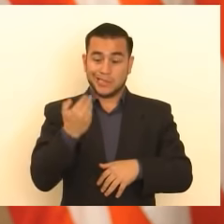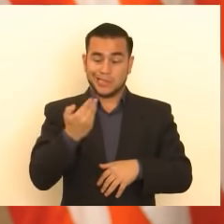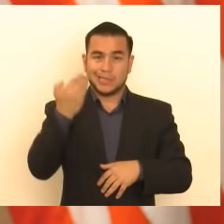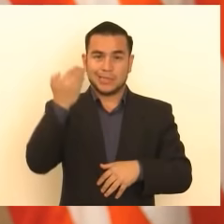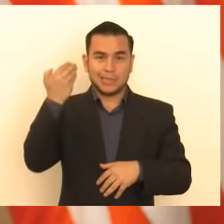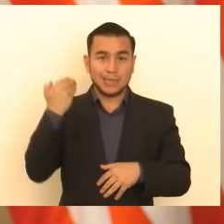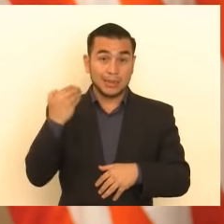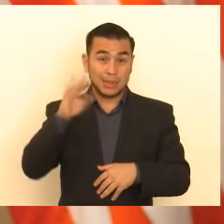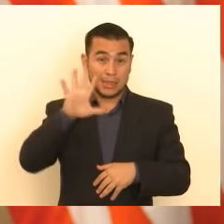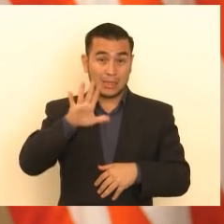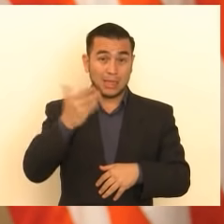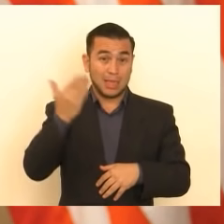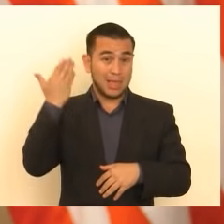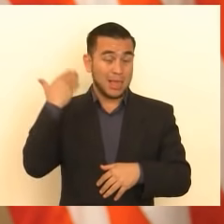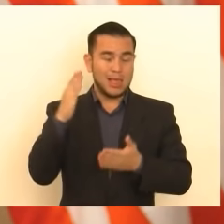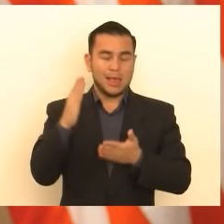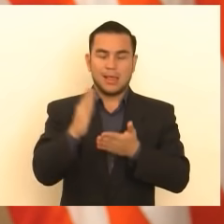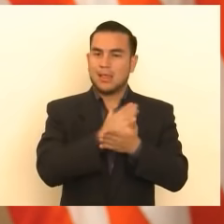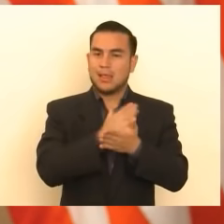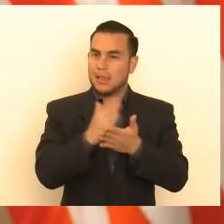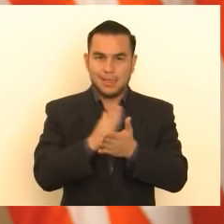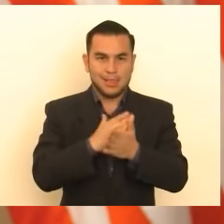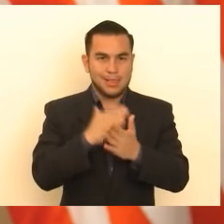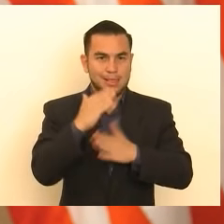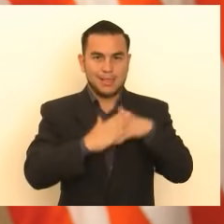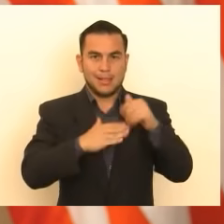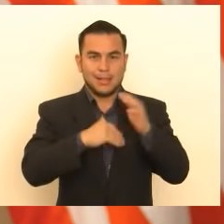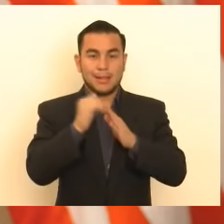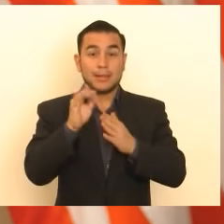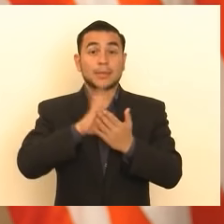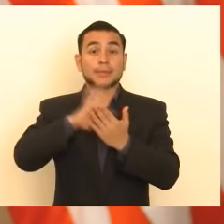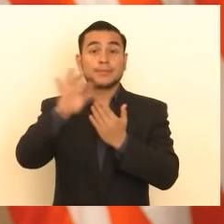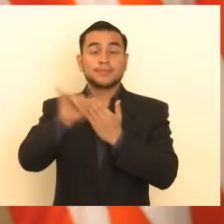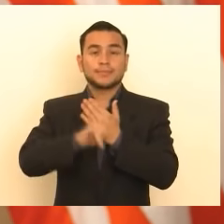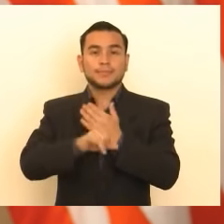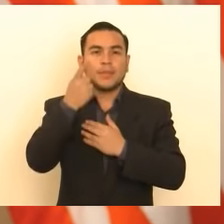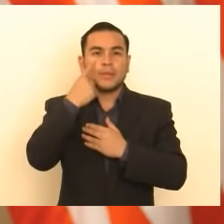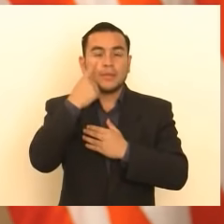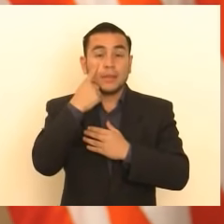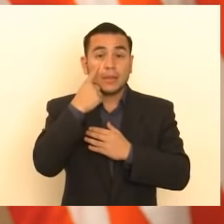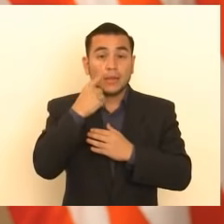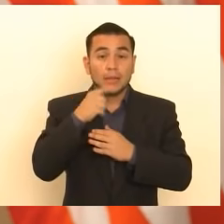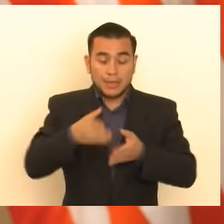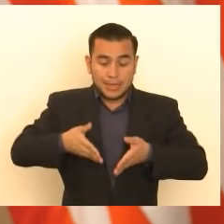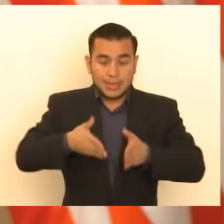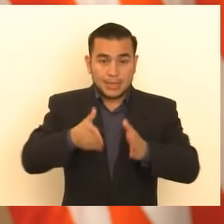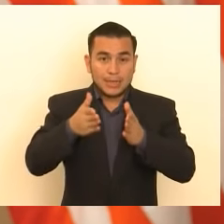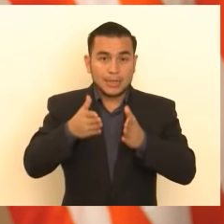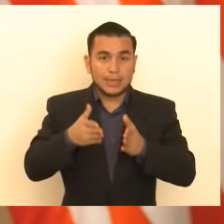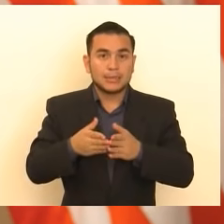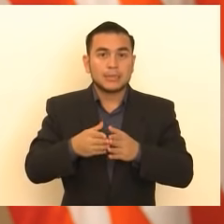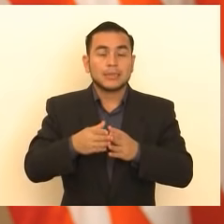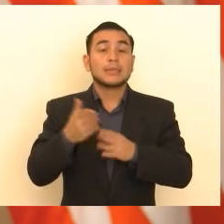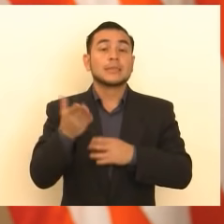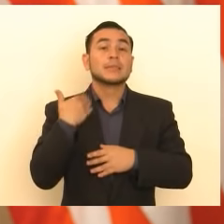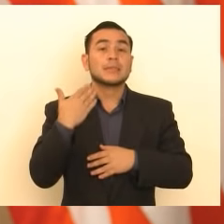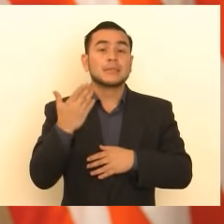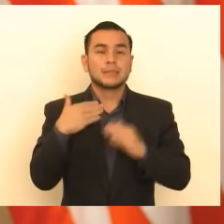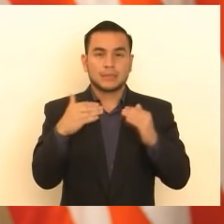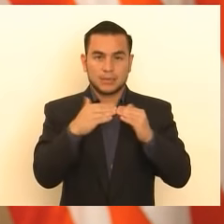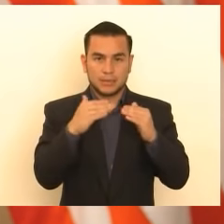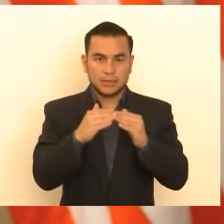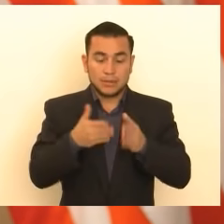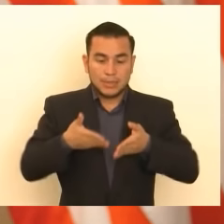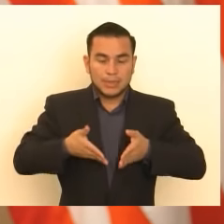construyendo en los 5 años anteriores. Proyectos inmensos como el periférico Gerardo Barrios o el periférico Claudia Lars, que no se habían hecho en 10 años, que se